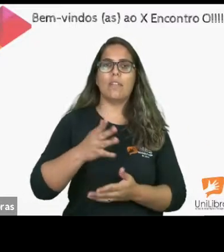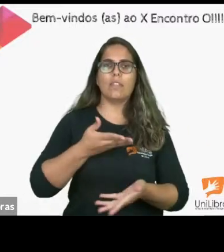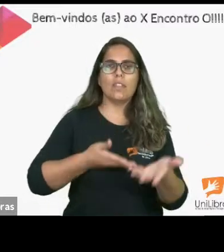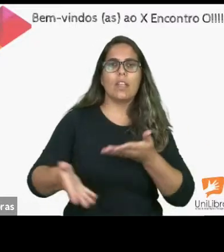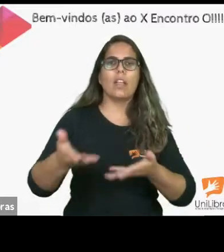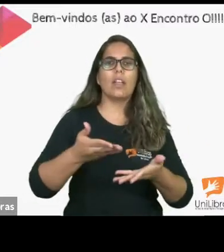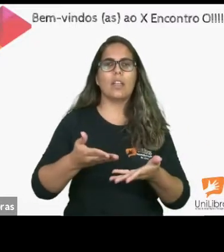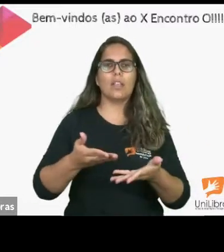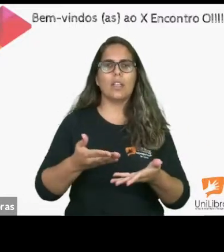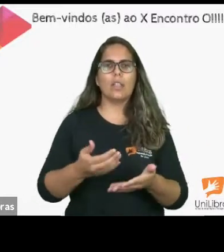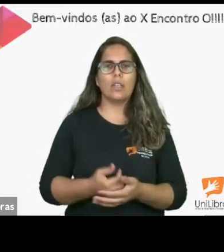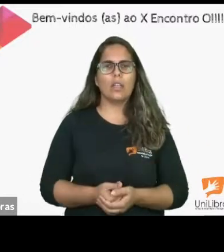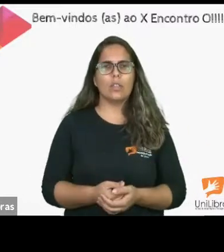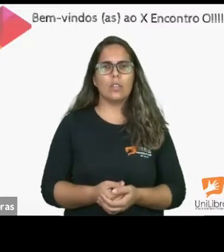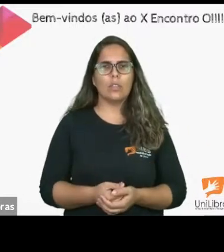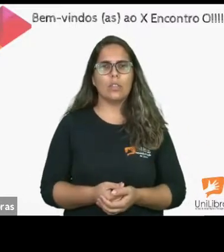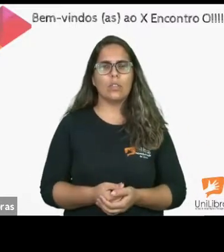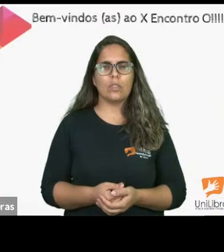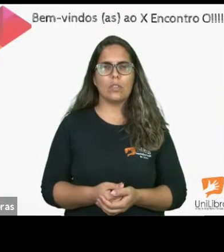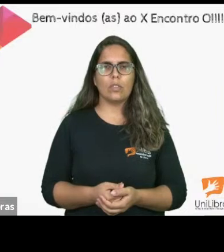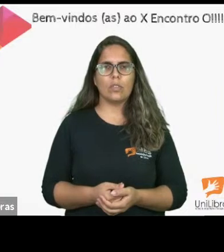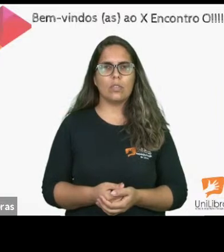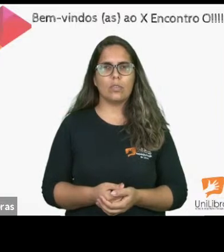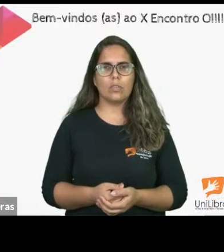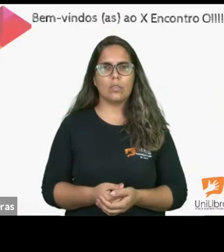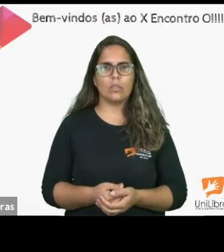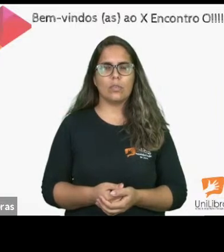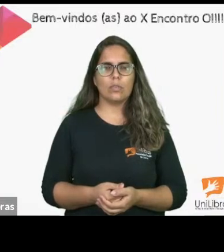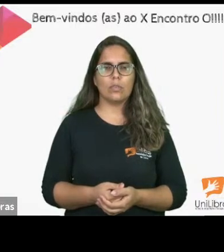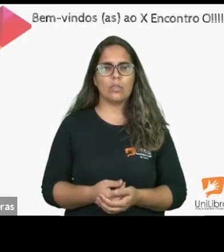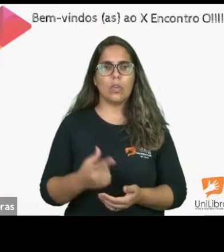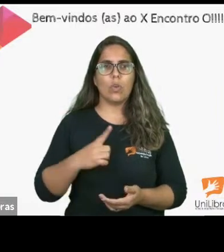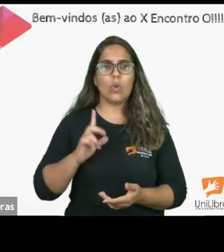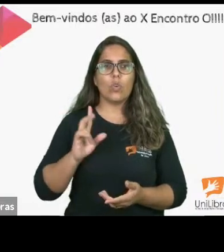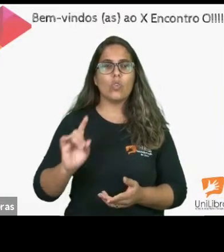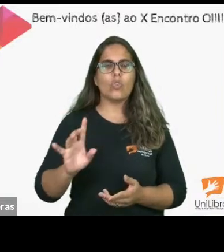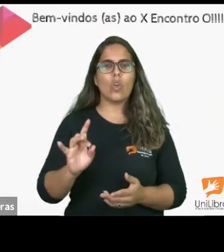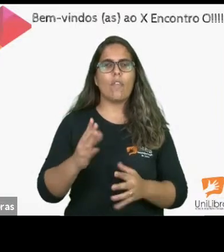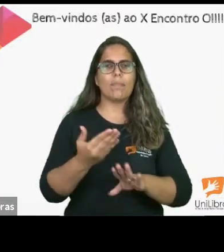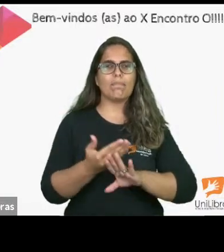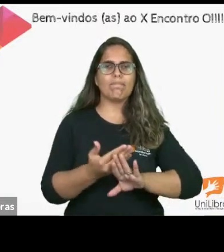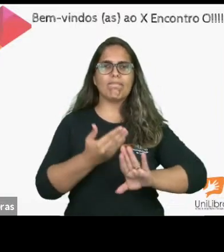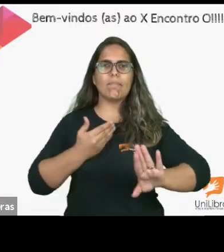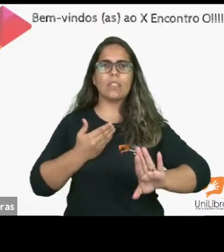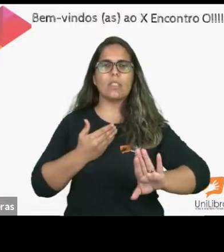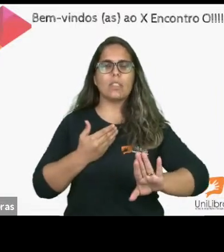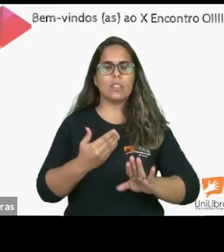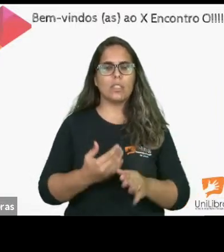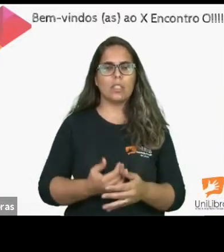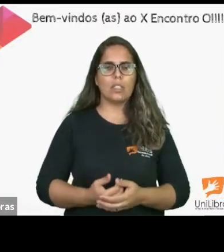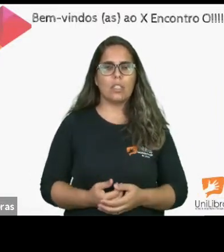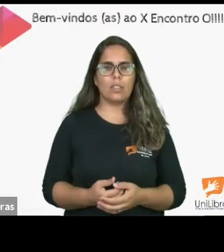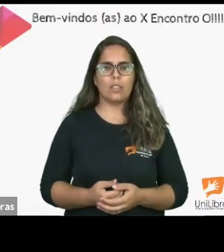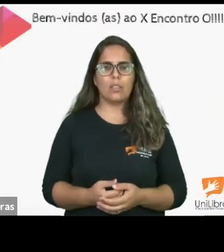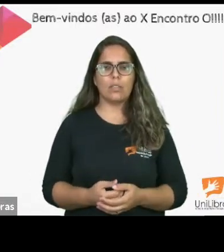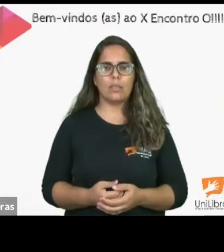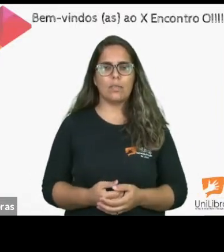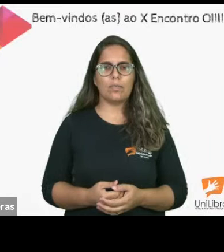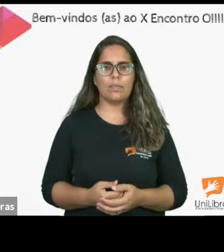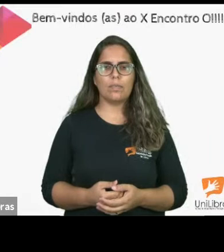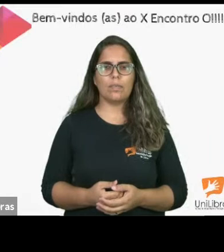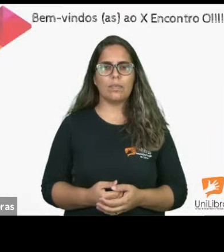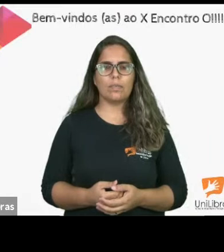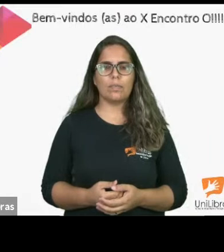actor, y los otros son tratados como si fueran pacientes, ¿sí? ¿Qué aprende el niño